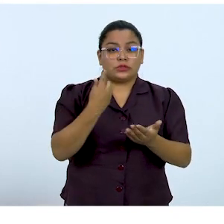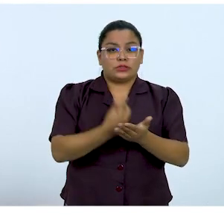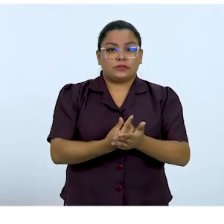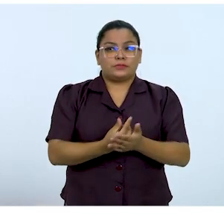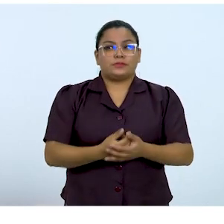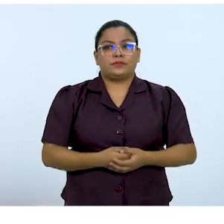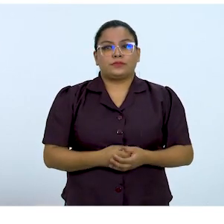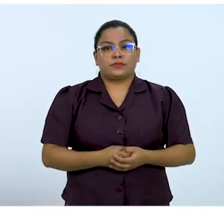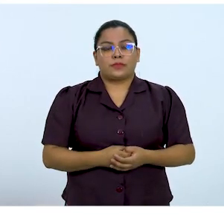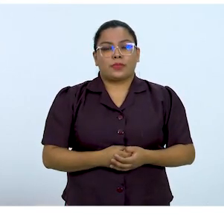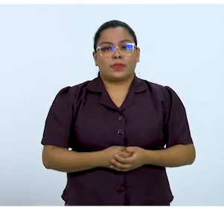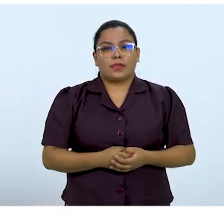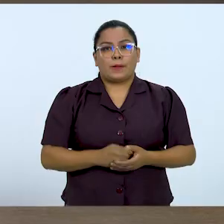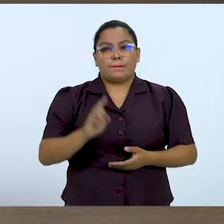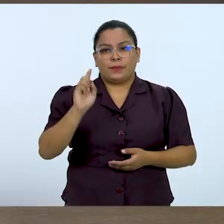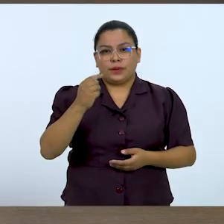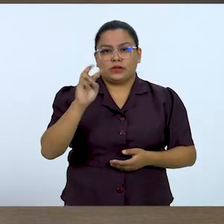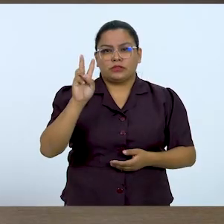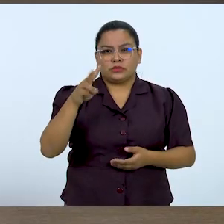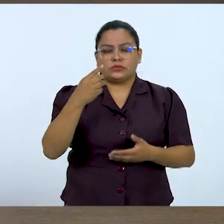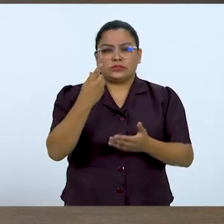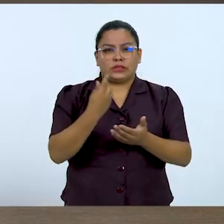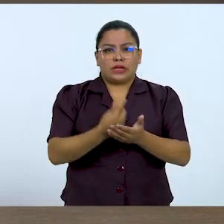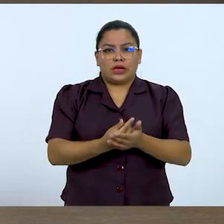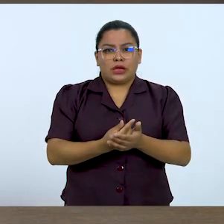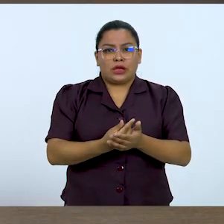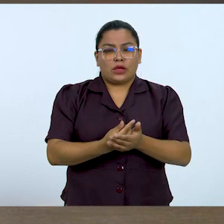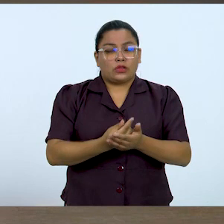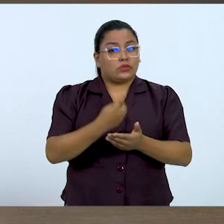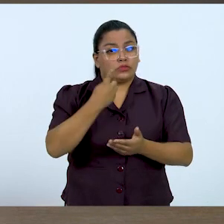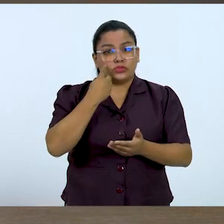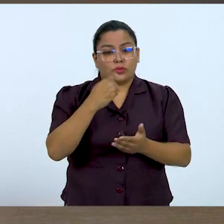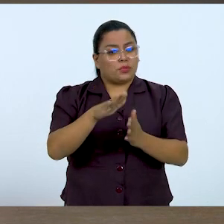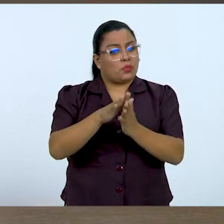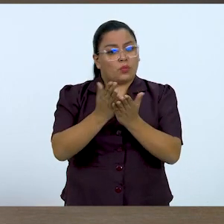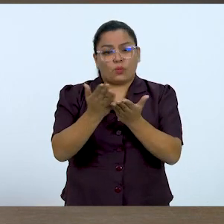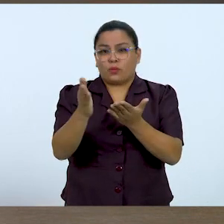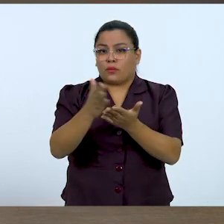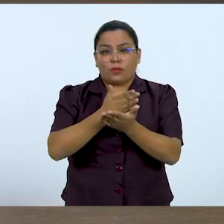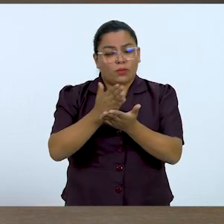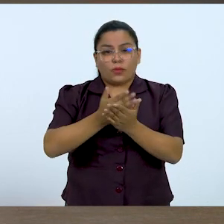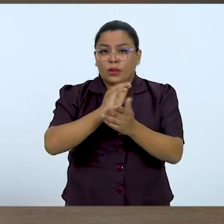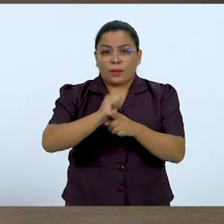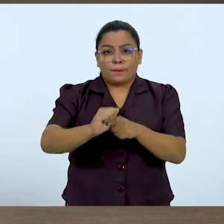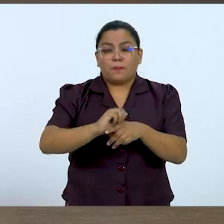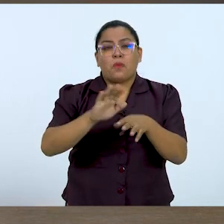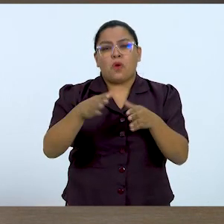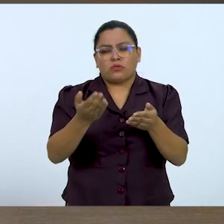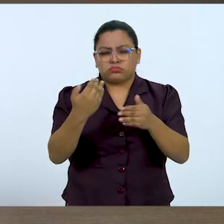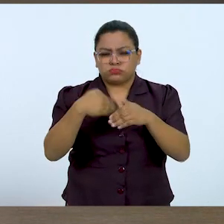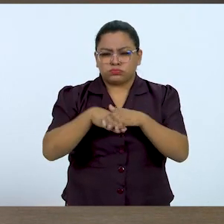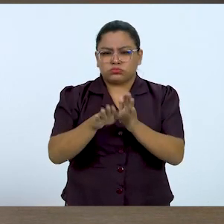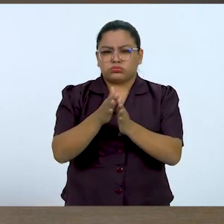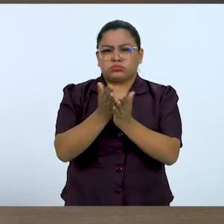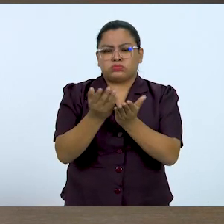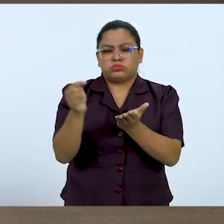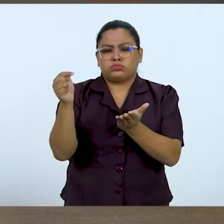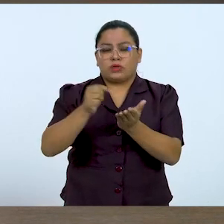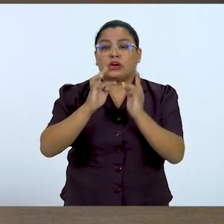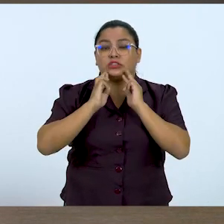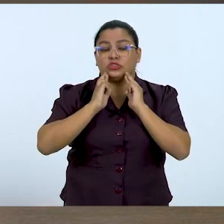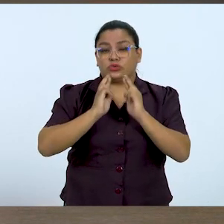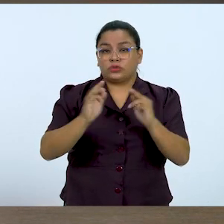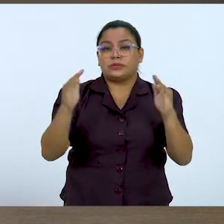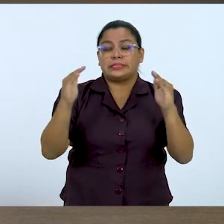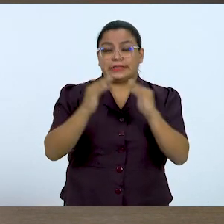grado. En el caso de primer y segundo grado no se cuenta con un cuaderno de ejercicio porque dentro del libro está la